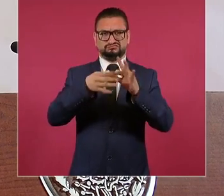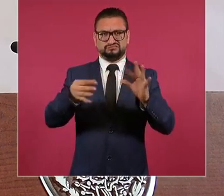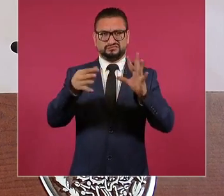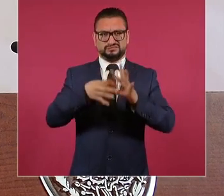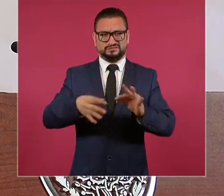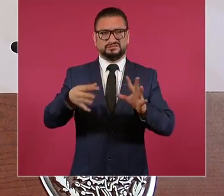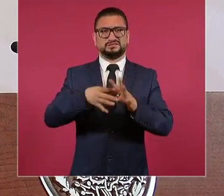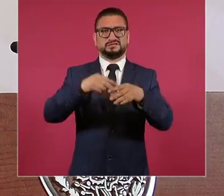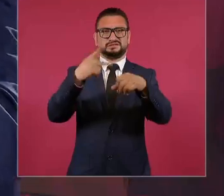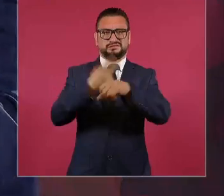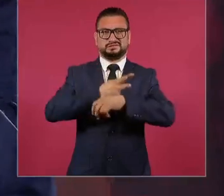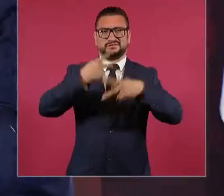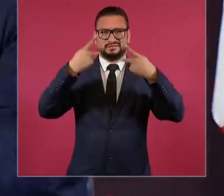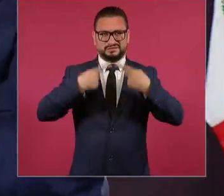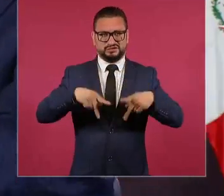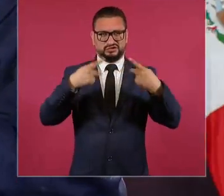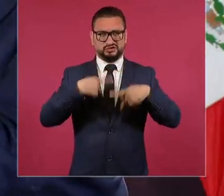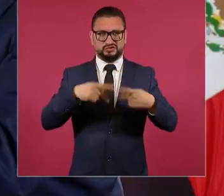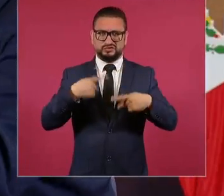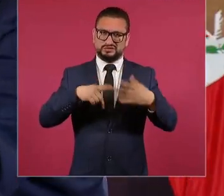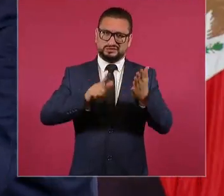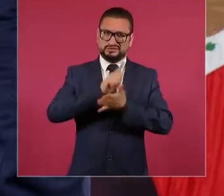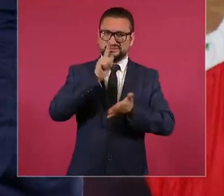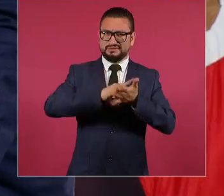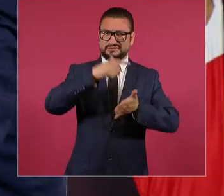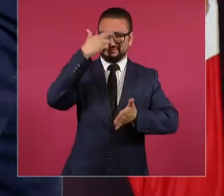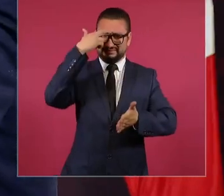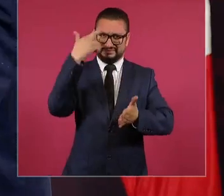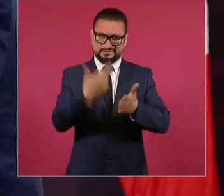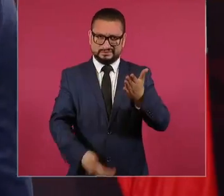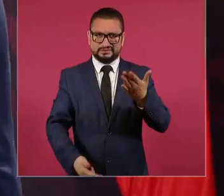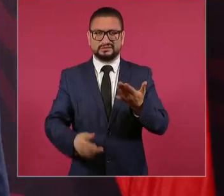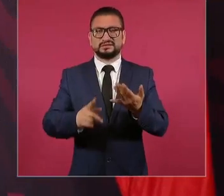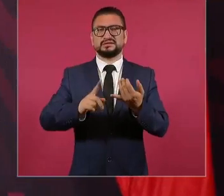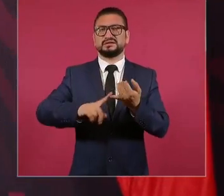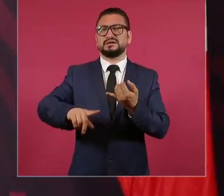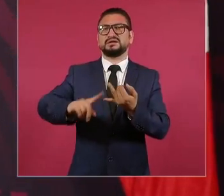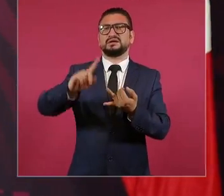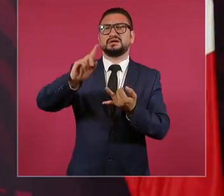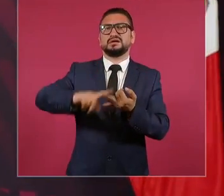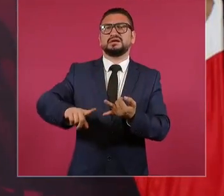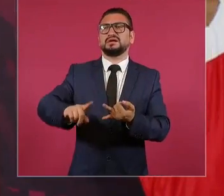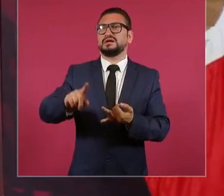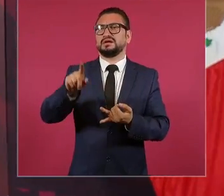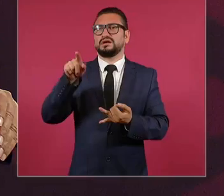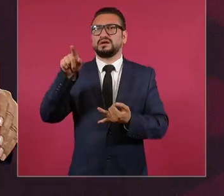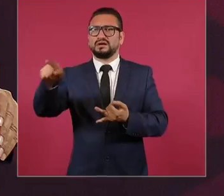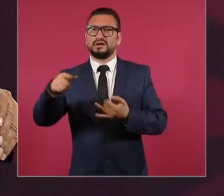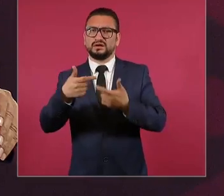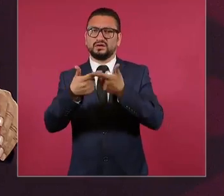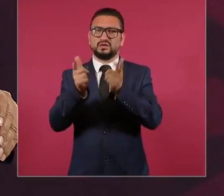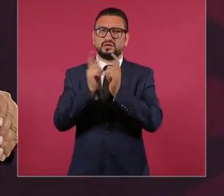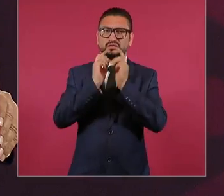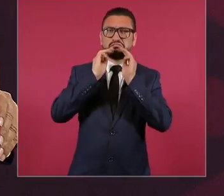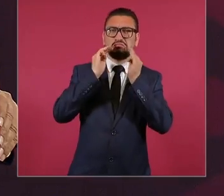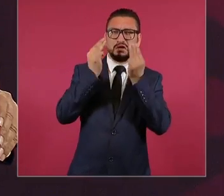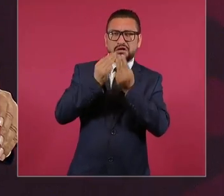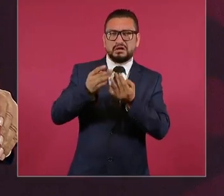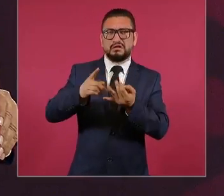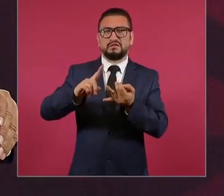delincuentes, de el crimen organizado,